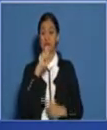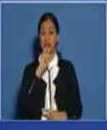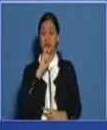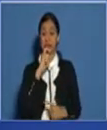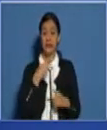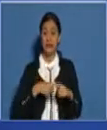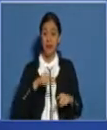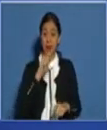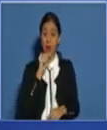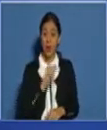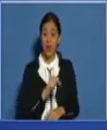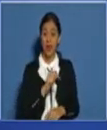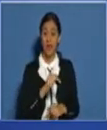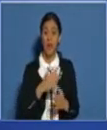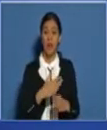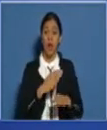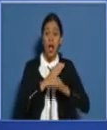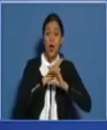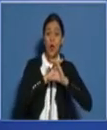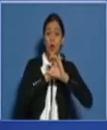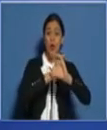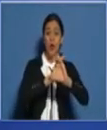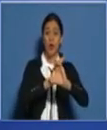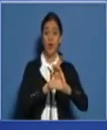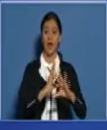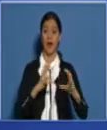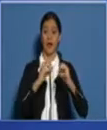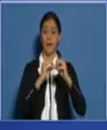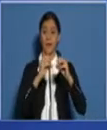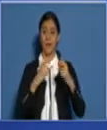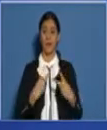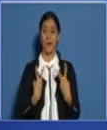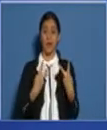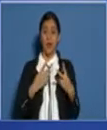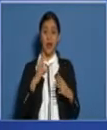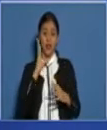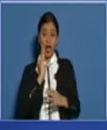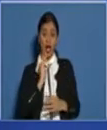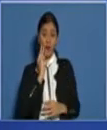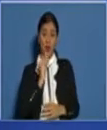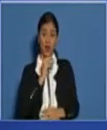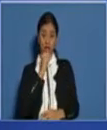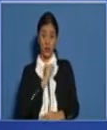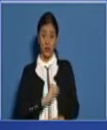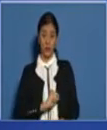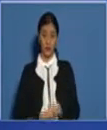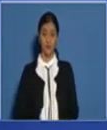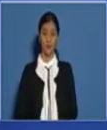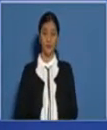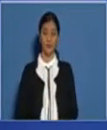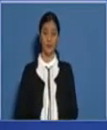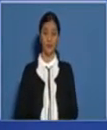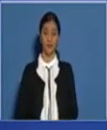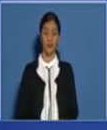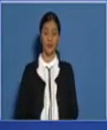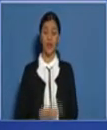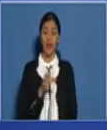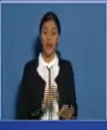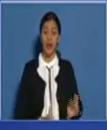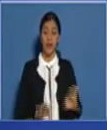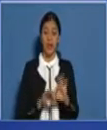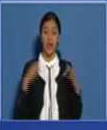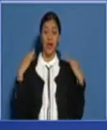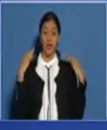que nos va a llevar a salvaguardar las vidas de nuestros adultos mayores. Además, Porcel indicó que Panamá fue invitado a presentar